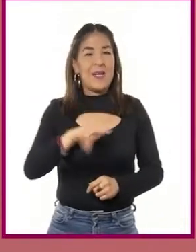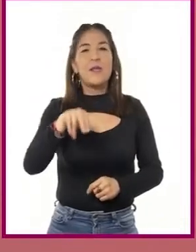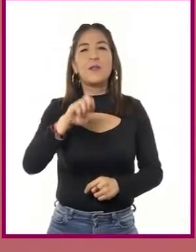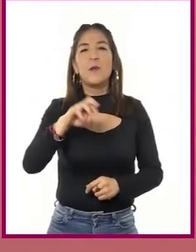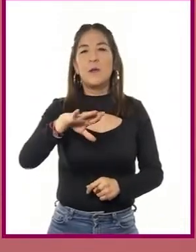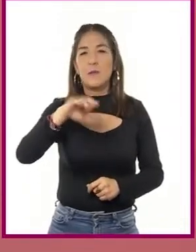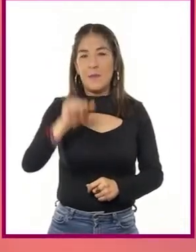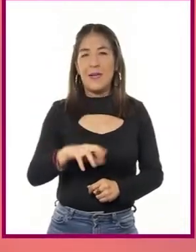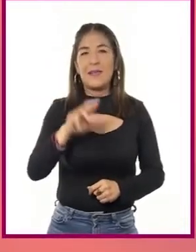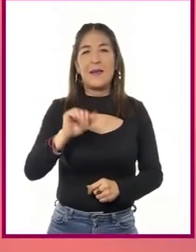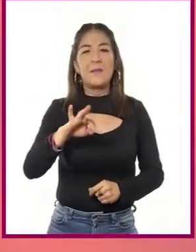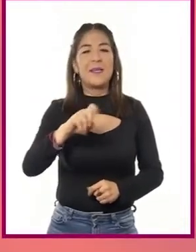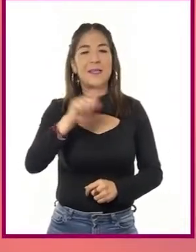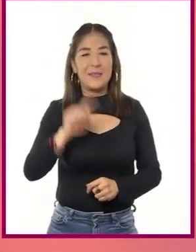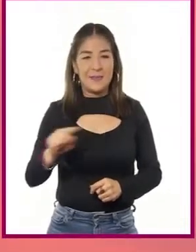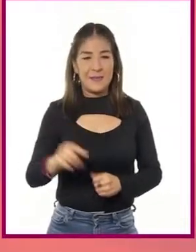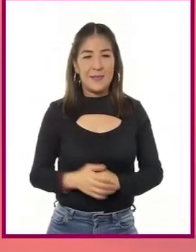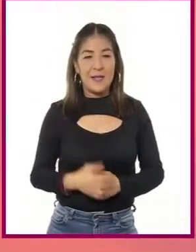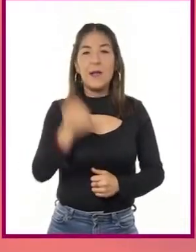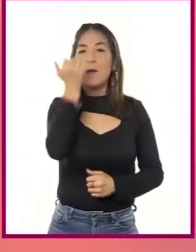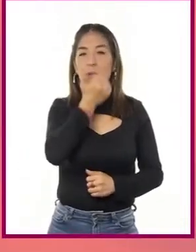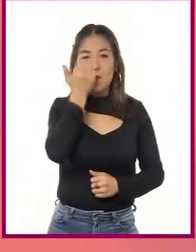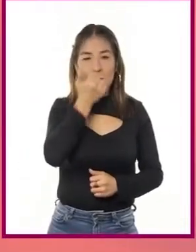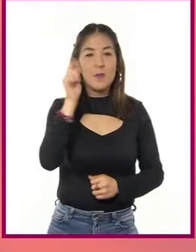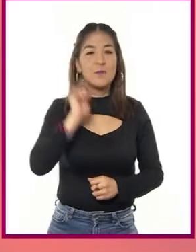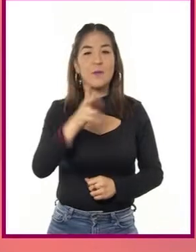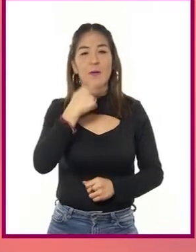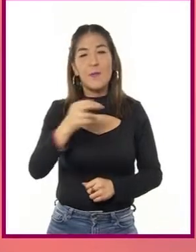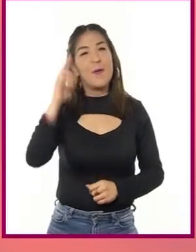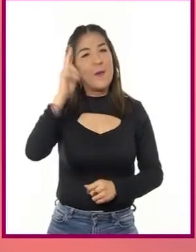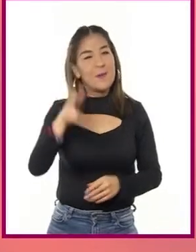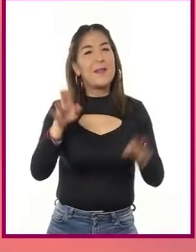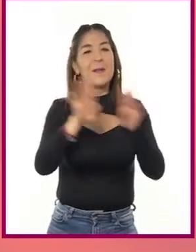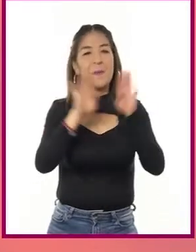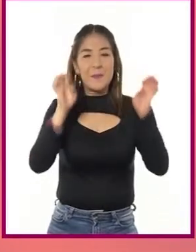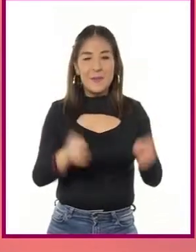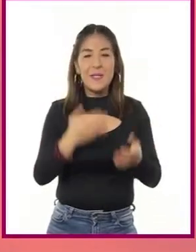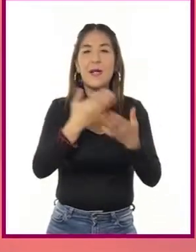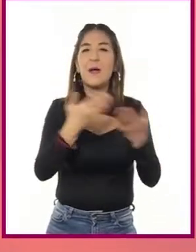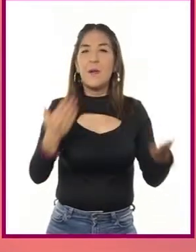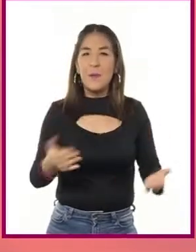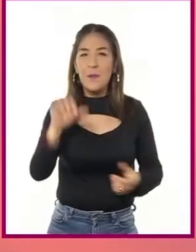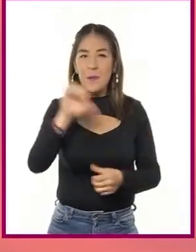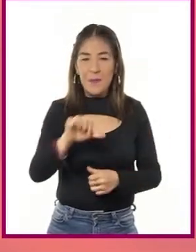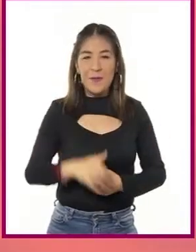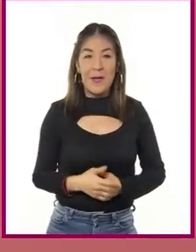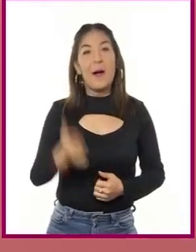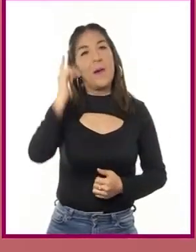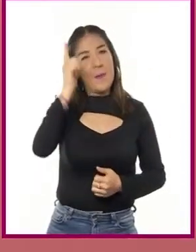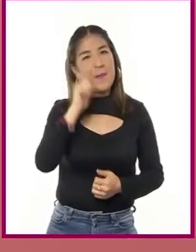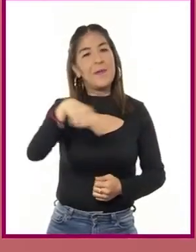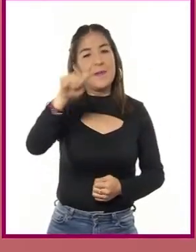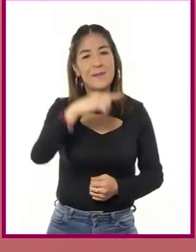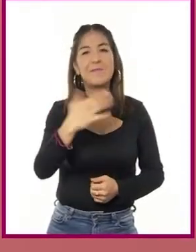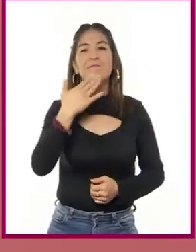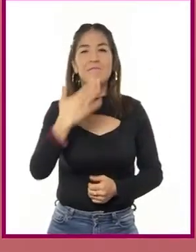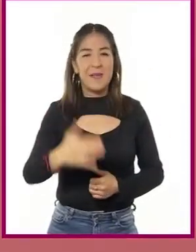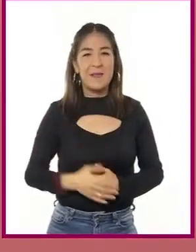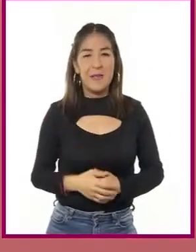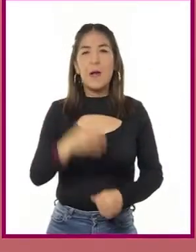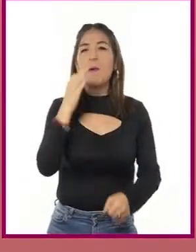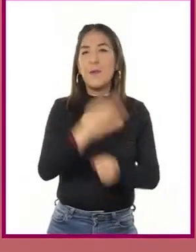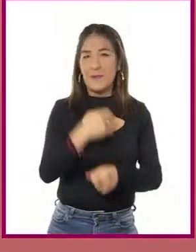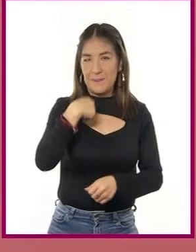Ramírez Monroy. Alumnas y alumnos, ¿qué tal? ¿Cómo están hoy? Espero se encuentren bastante bien.